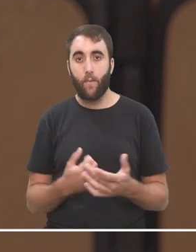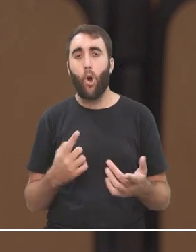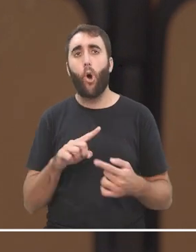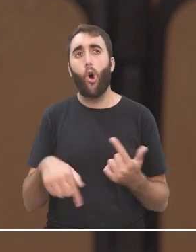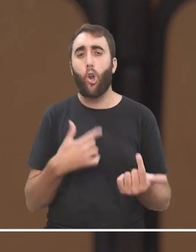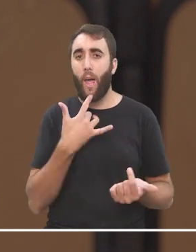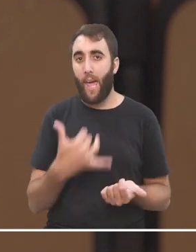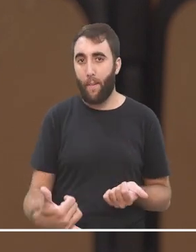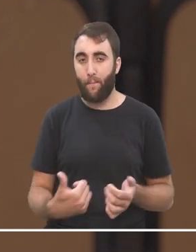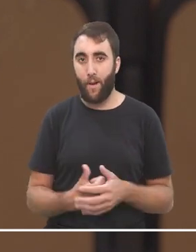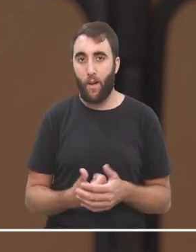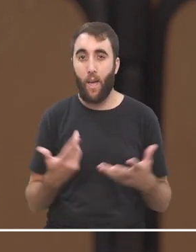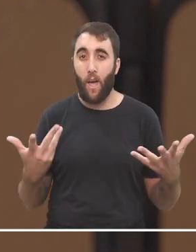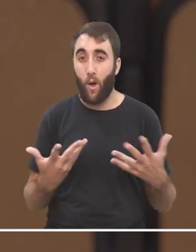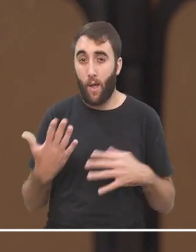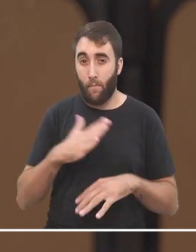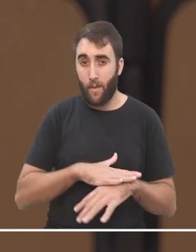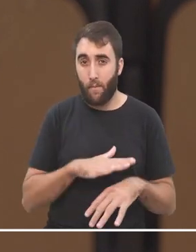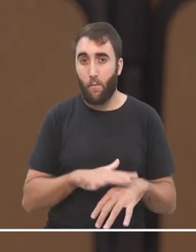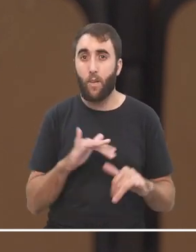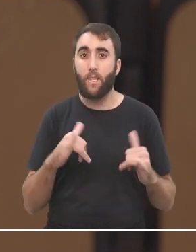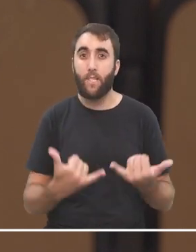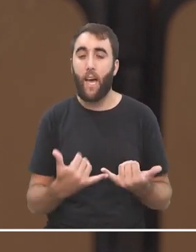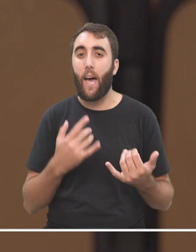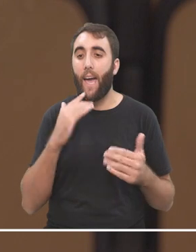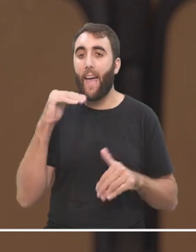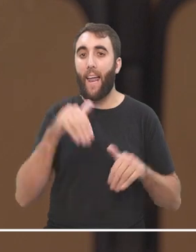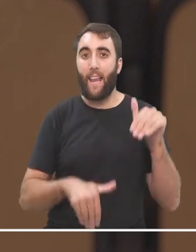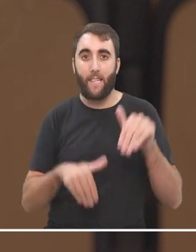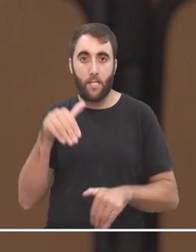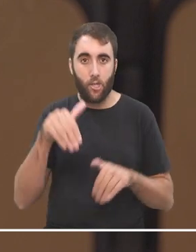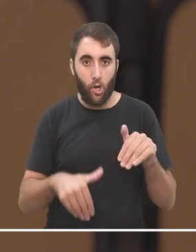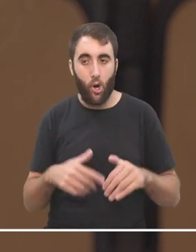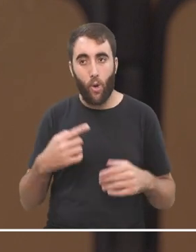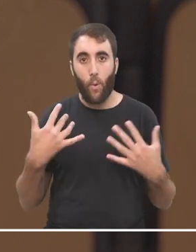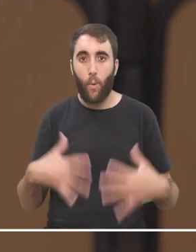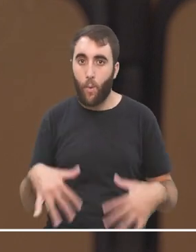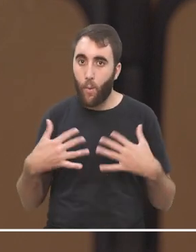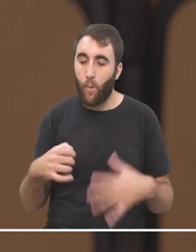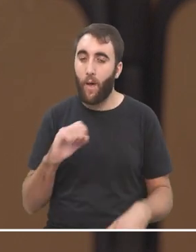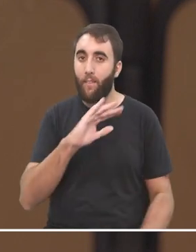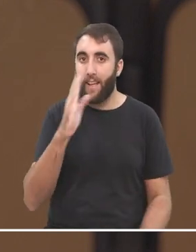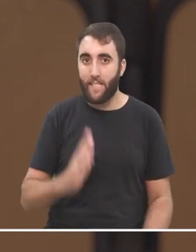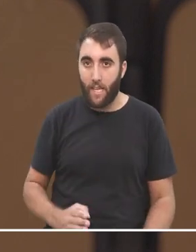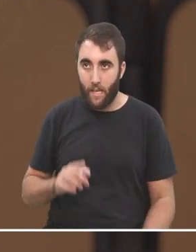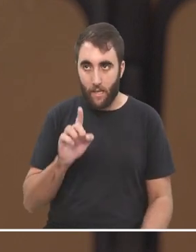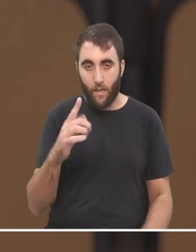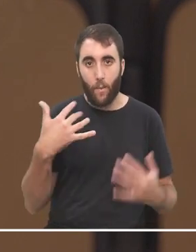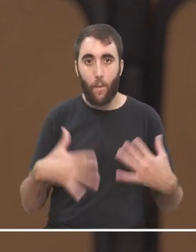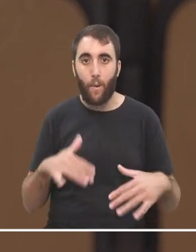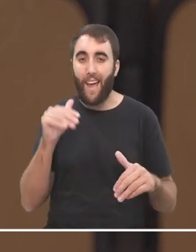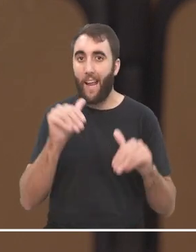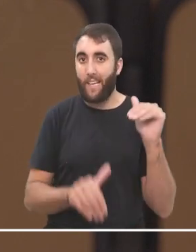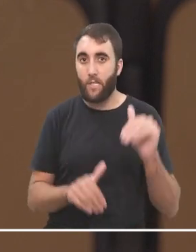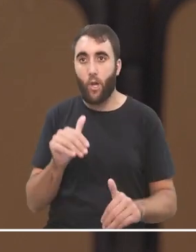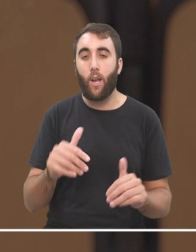Otros ejemplos: ahora mismo estamos viviendo unas elecciones extremadamente polarizadas en Brasil, que